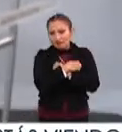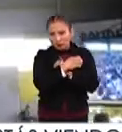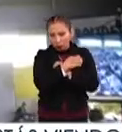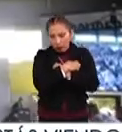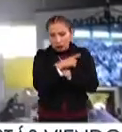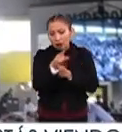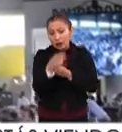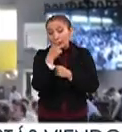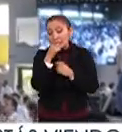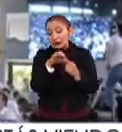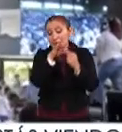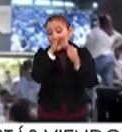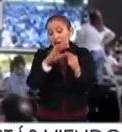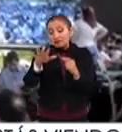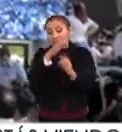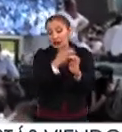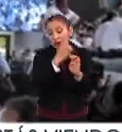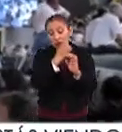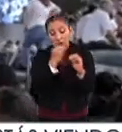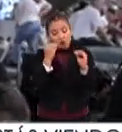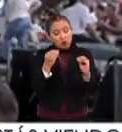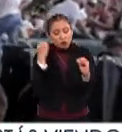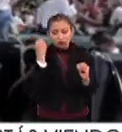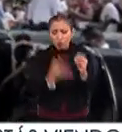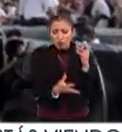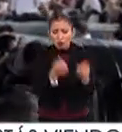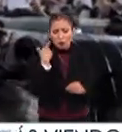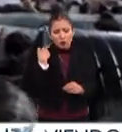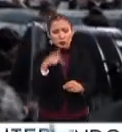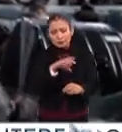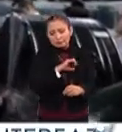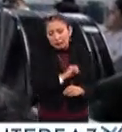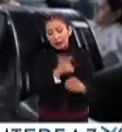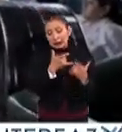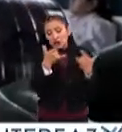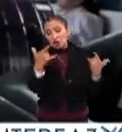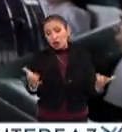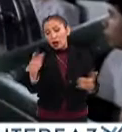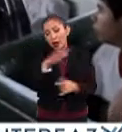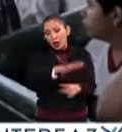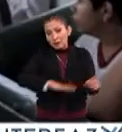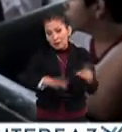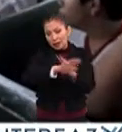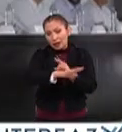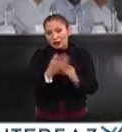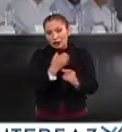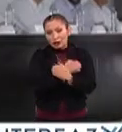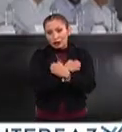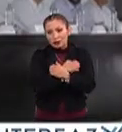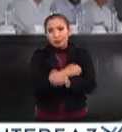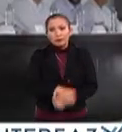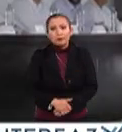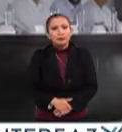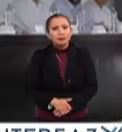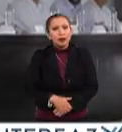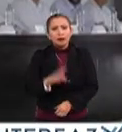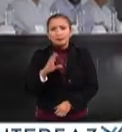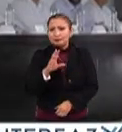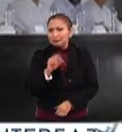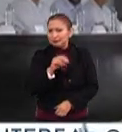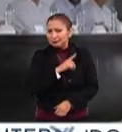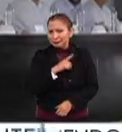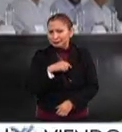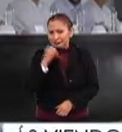educativa y resaltó que la entidad tiene mucho que aportar por su vocación e historia en el ámbito pedagógico. No debemos